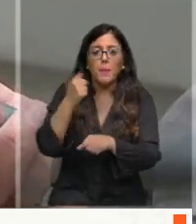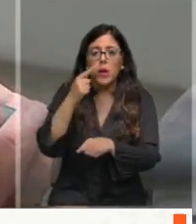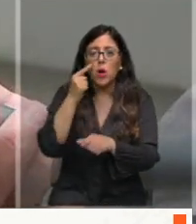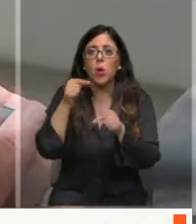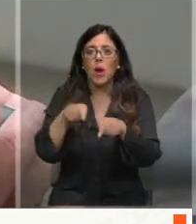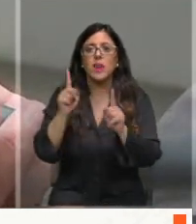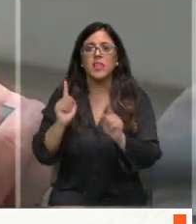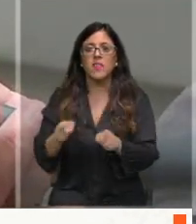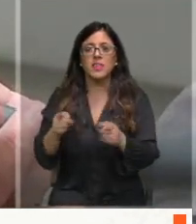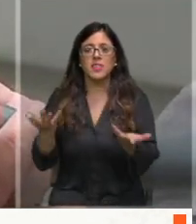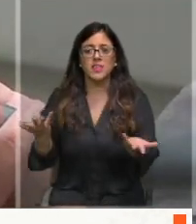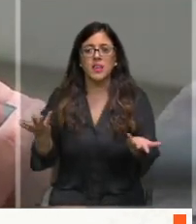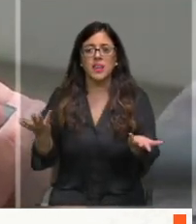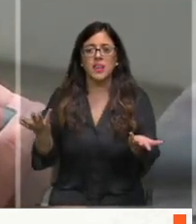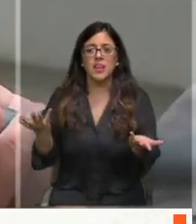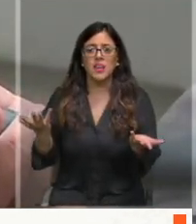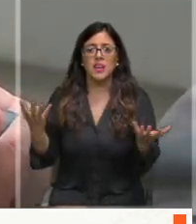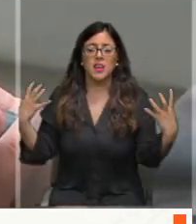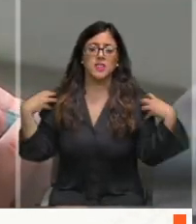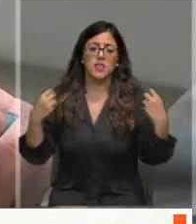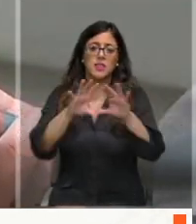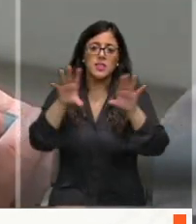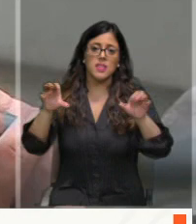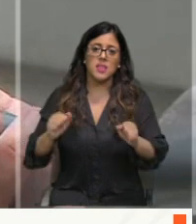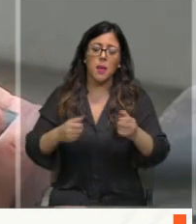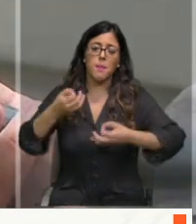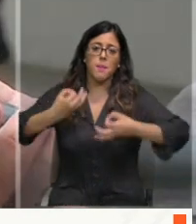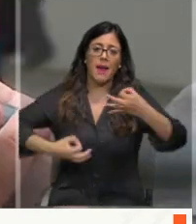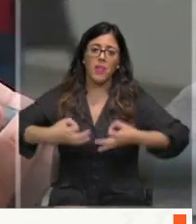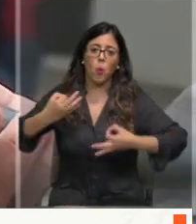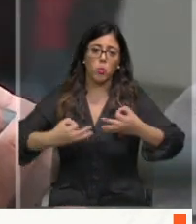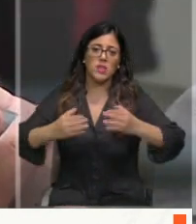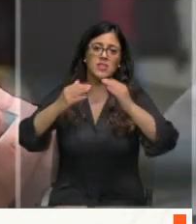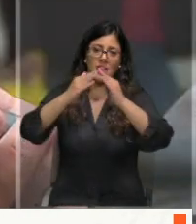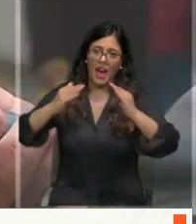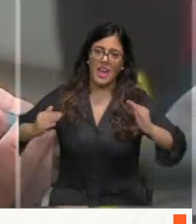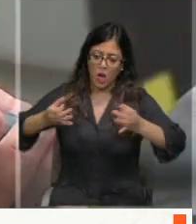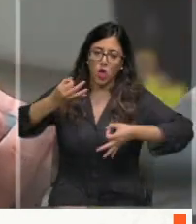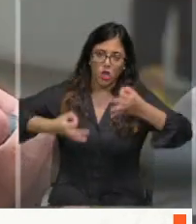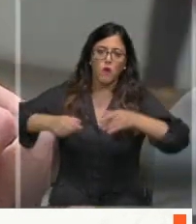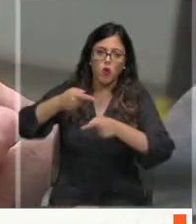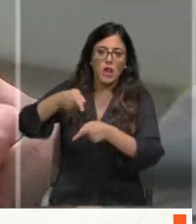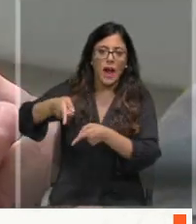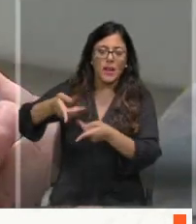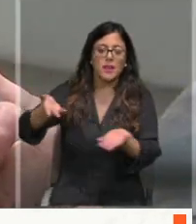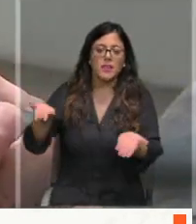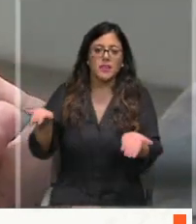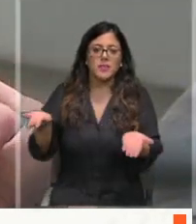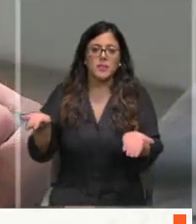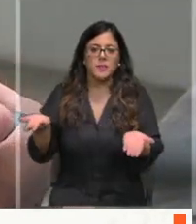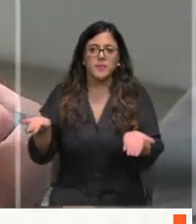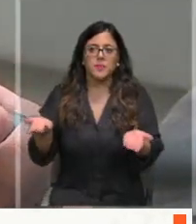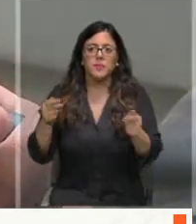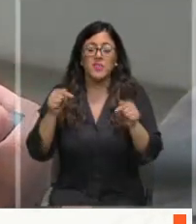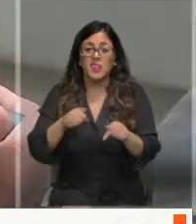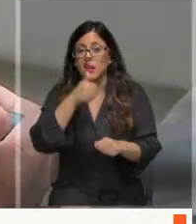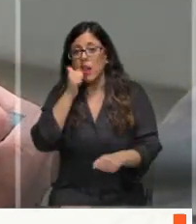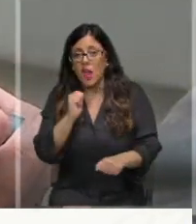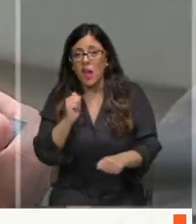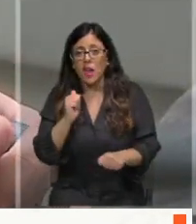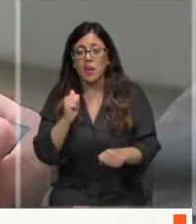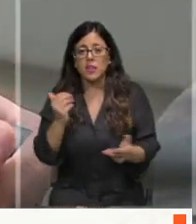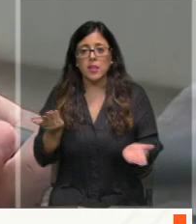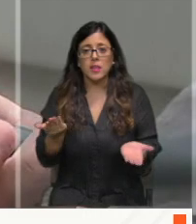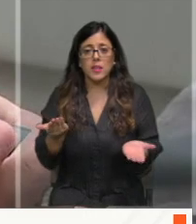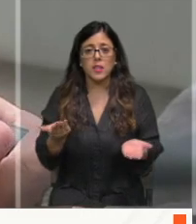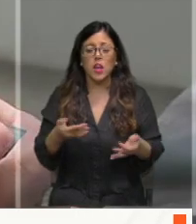ser ponderada por parte del sistema de justicia, particularmente los tribunales de justicia, y creemos que a lo menos lo que ocurrió el día de ayer es lo que de